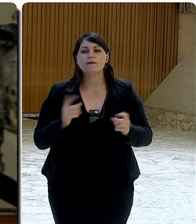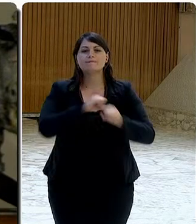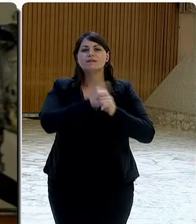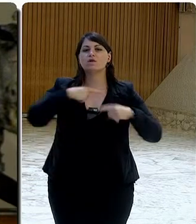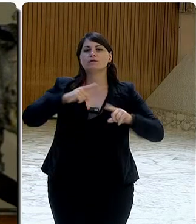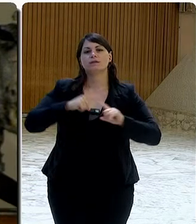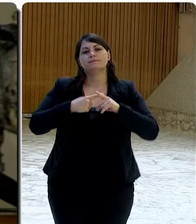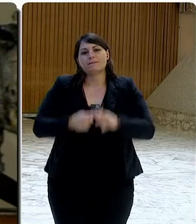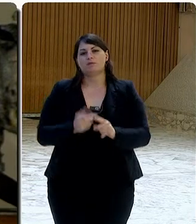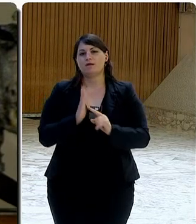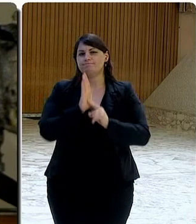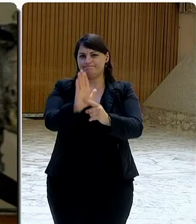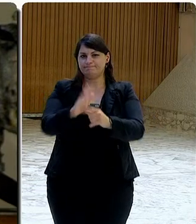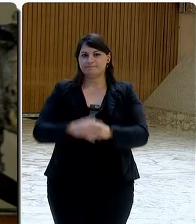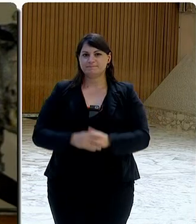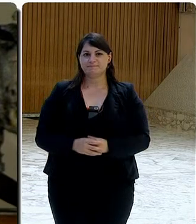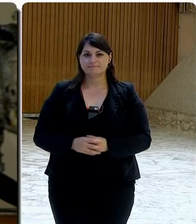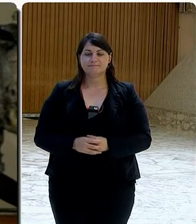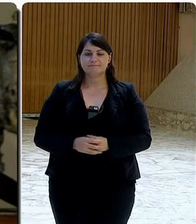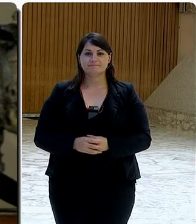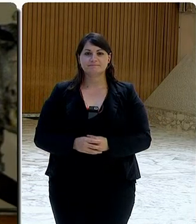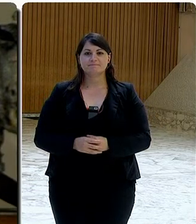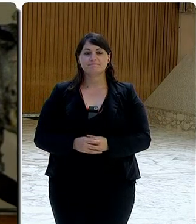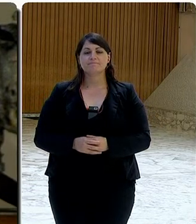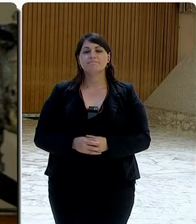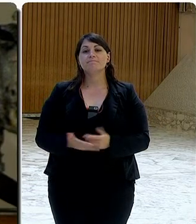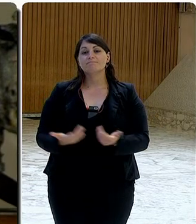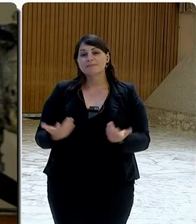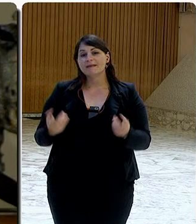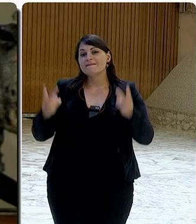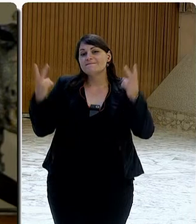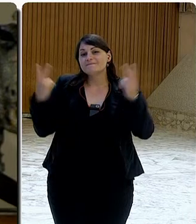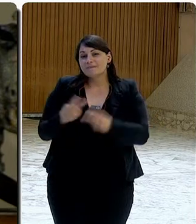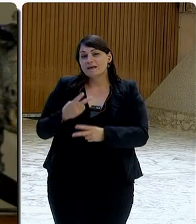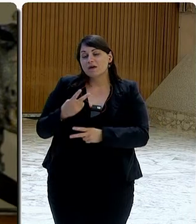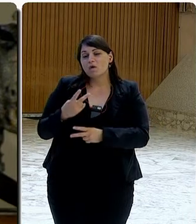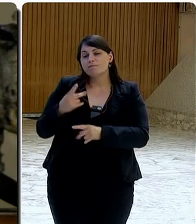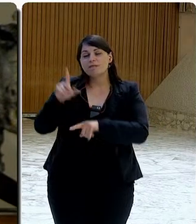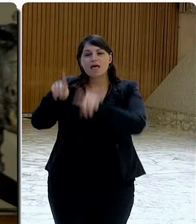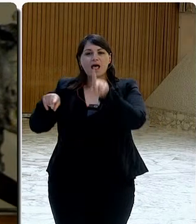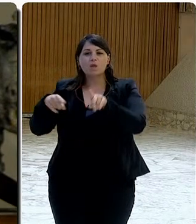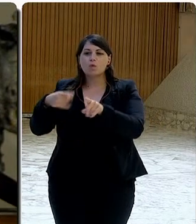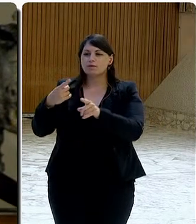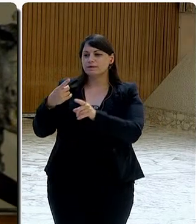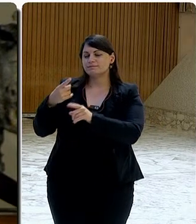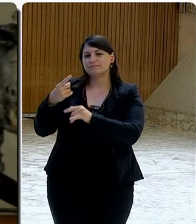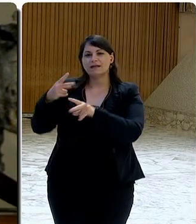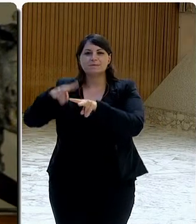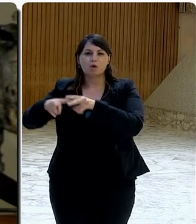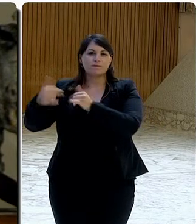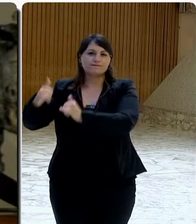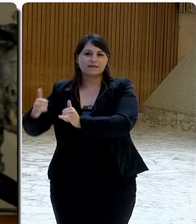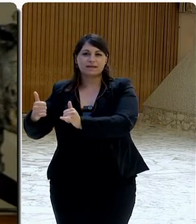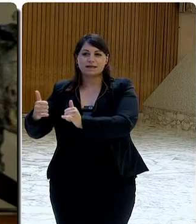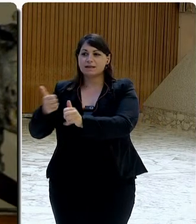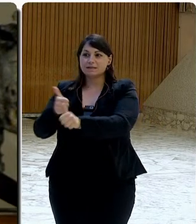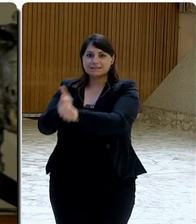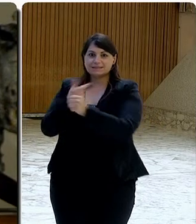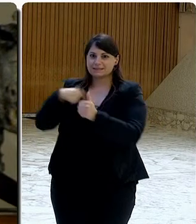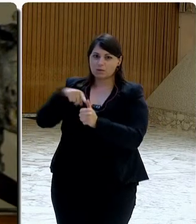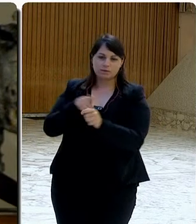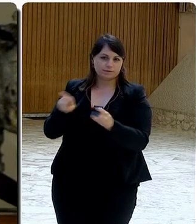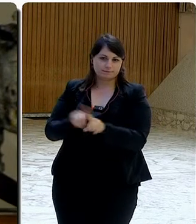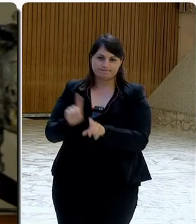nuestros descendientes no sigan nuestros pasos. La primera historia es la historia de un hombre, la